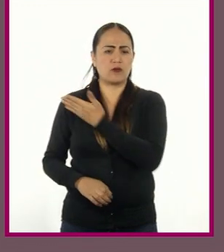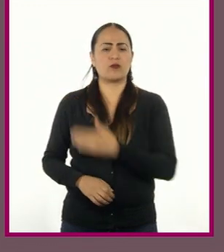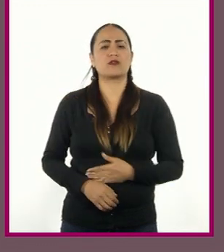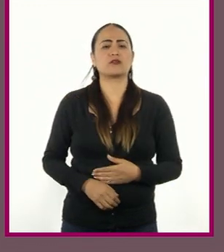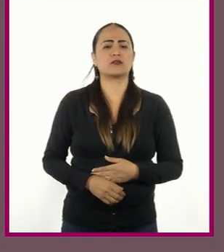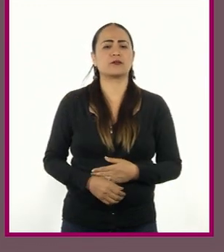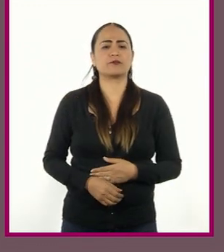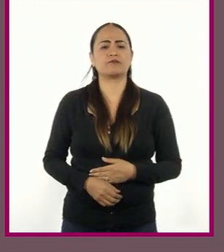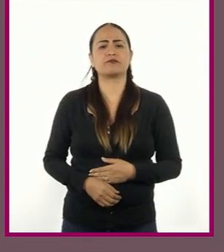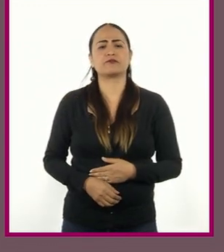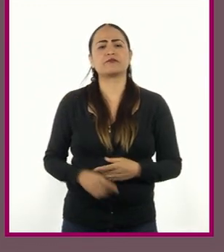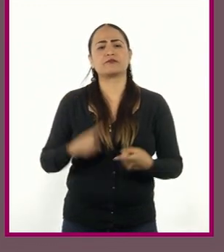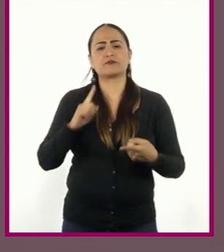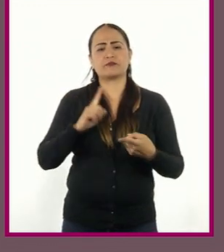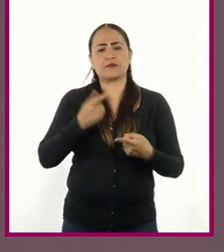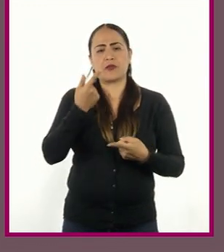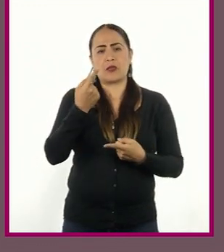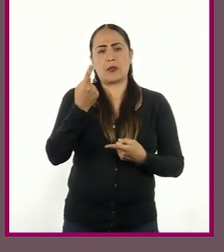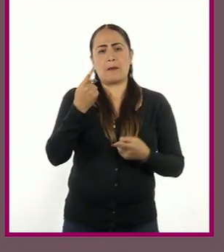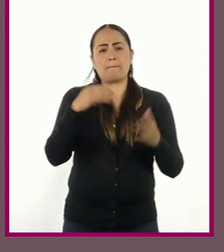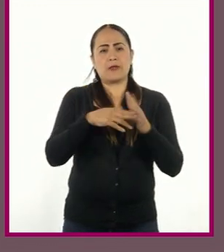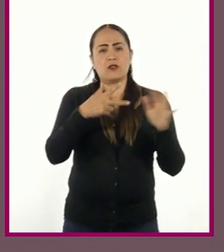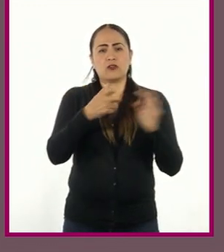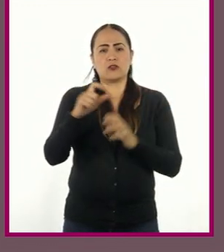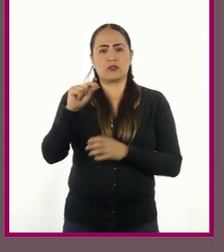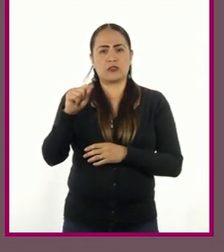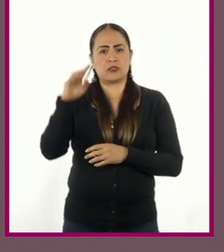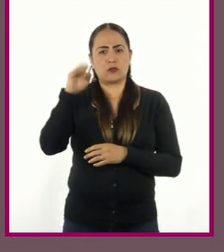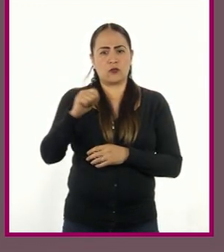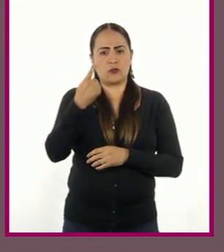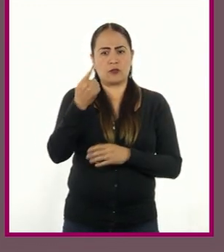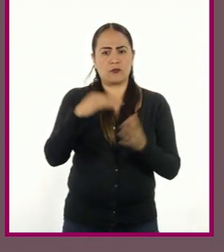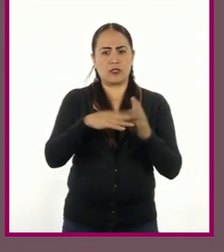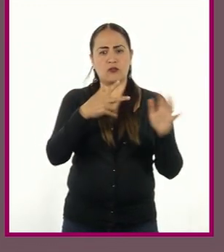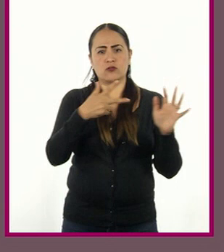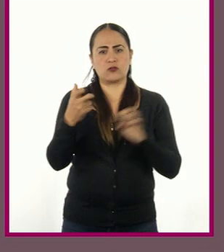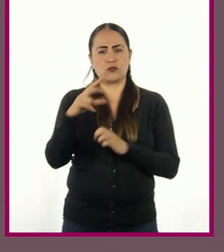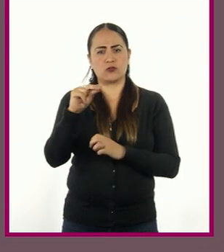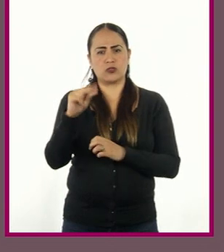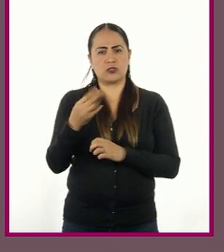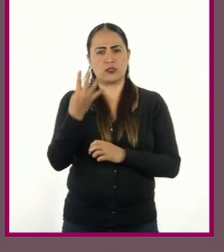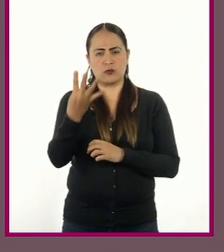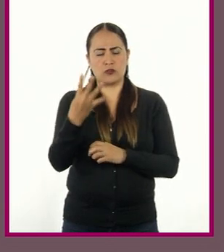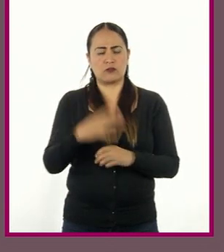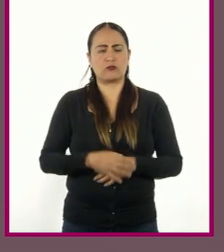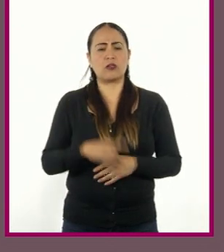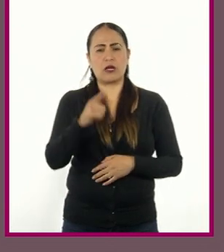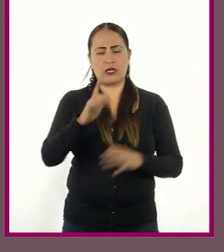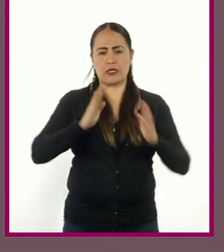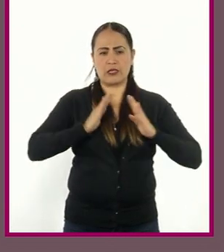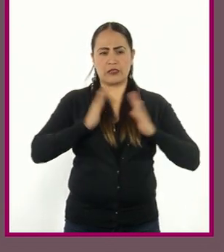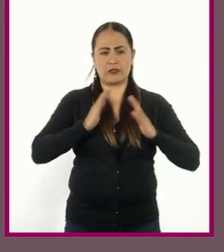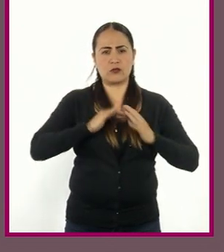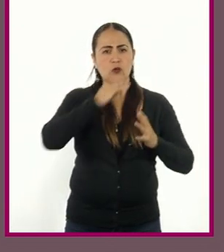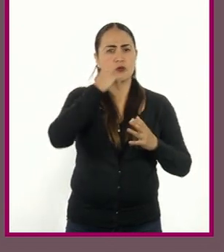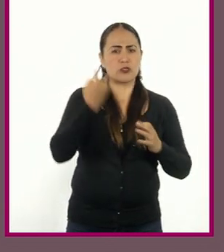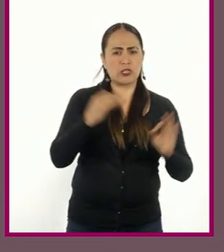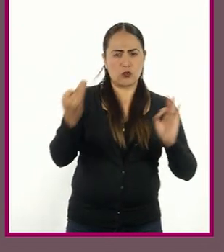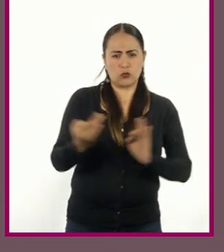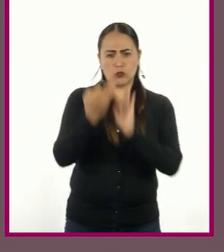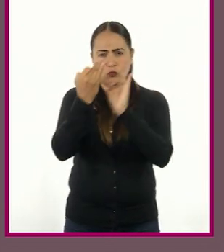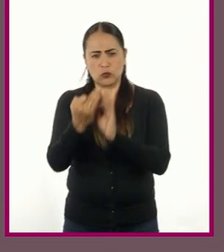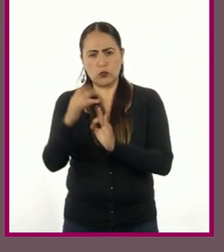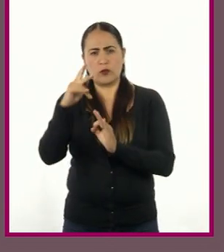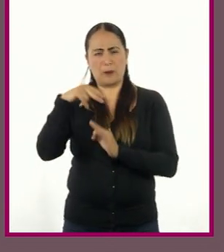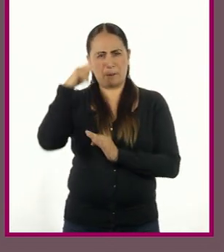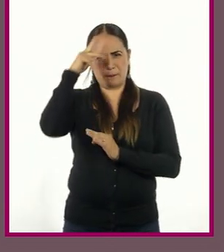Pacífico, efectuada entre 1879 y 1884, donde el ejército chileno se enfrentó a las fuerzas de